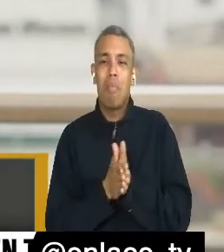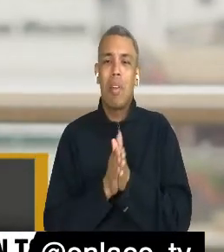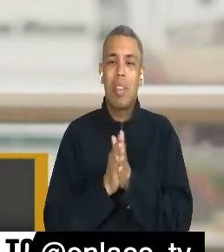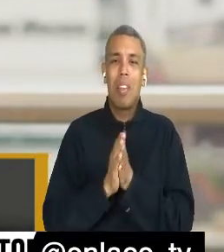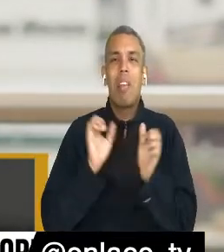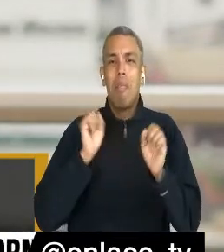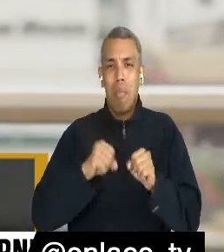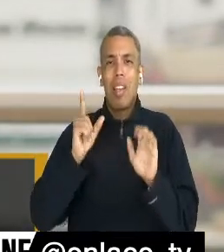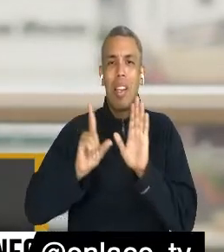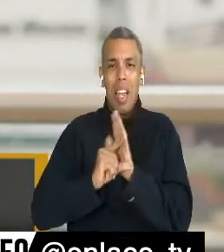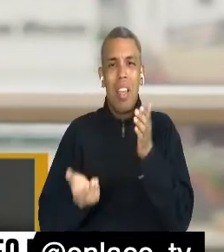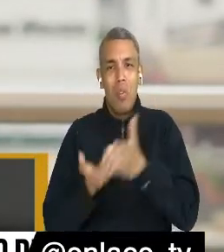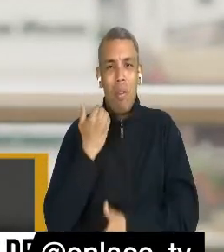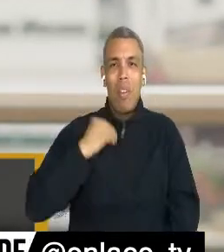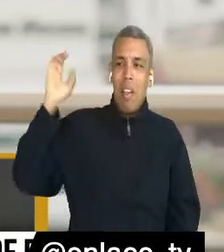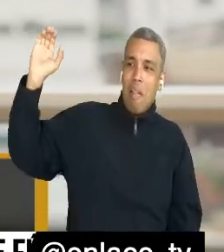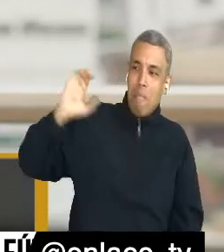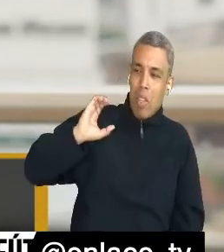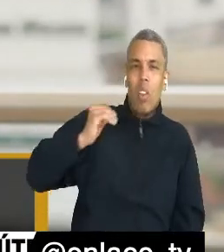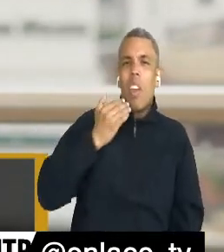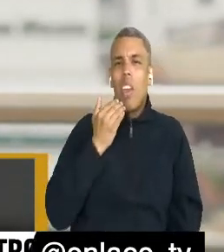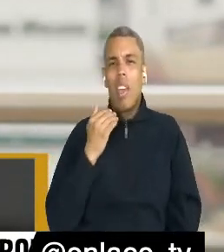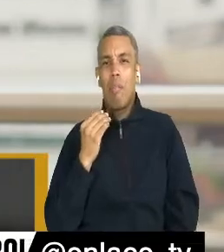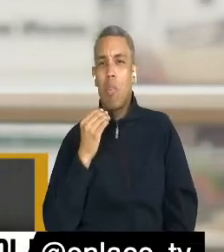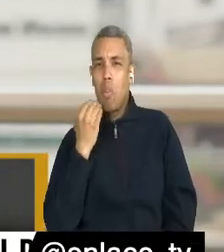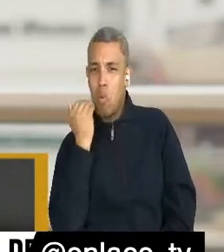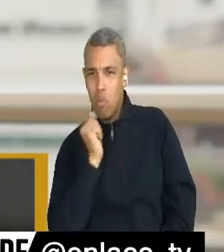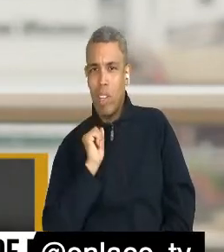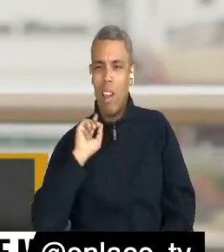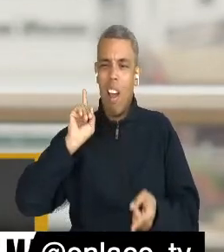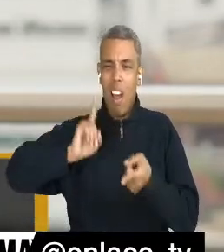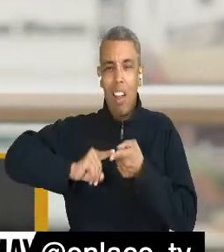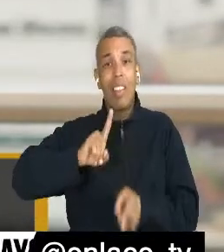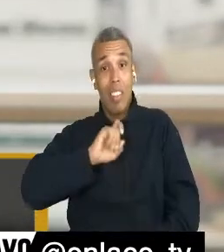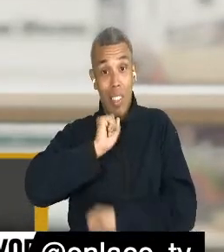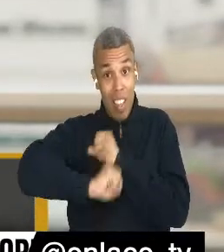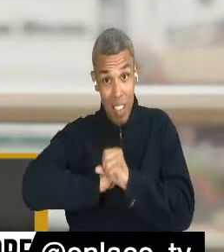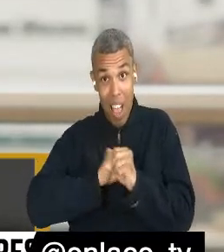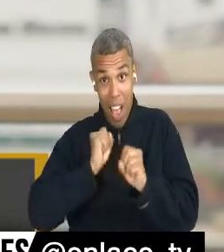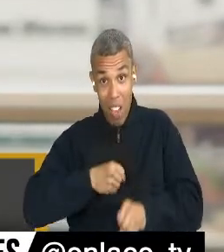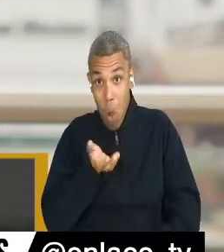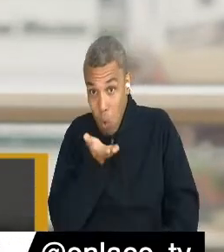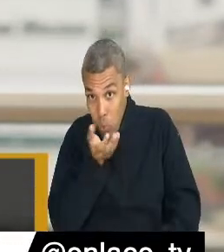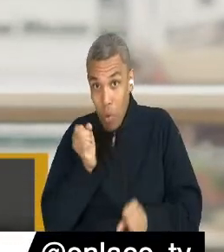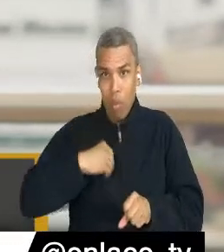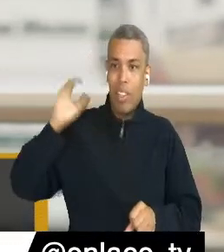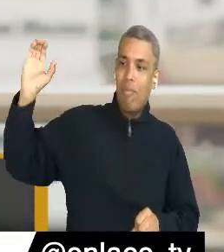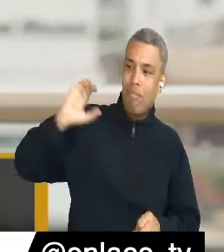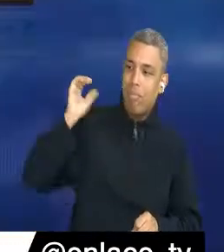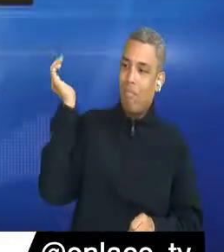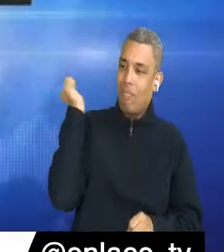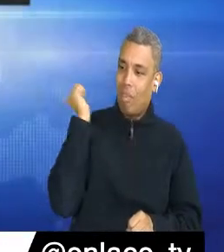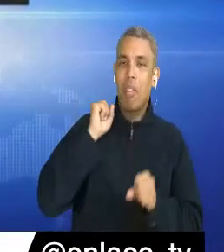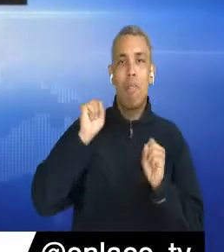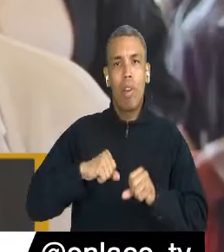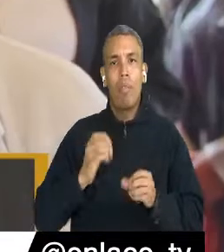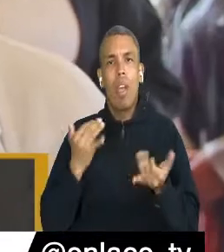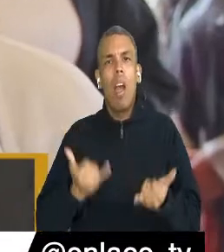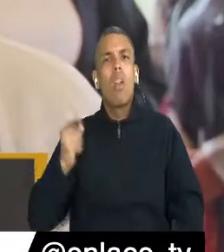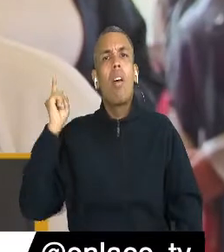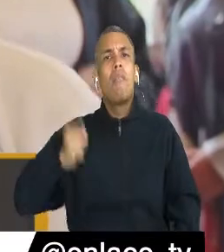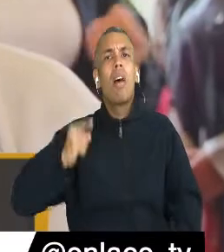Por eso estas madres comunitarias están protestando, no están prestando sus servicios. Escuchemos a las afectadas.